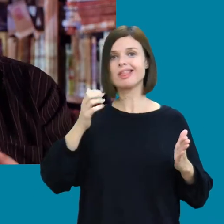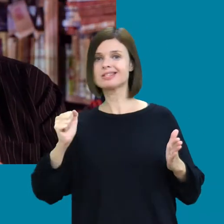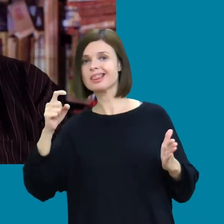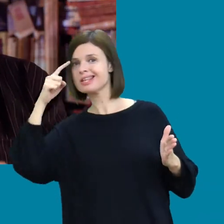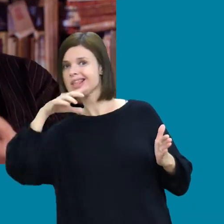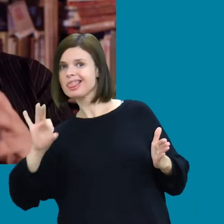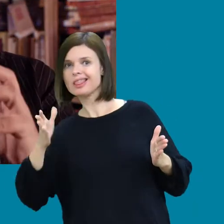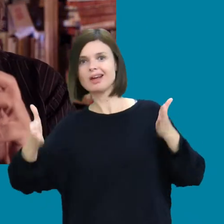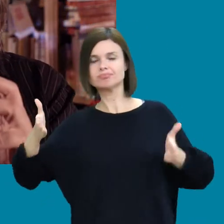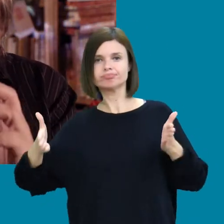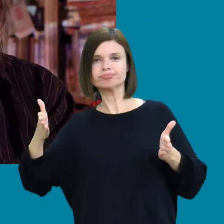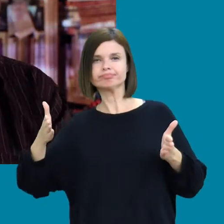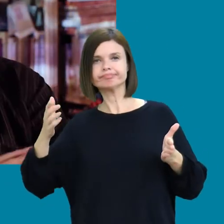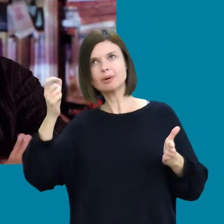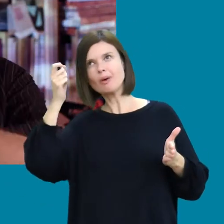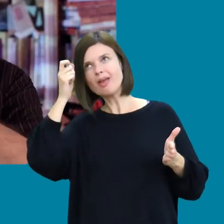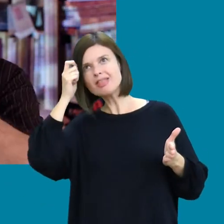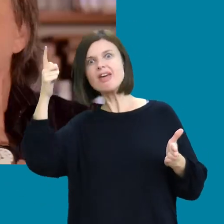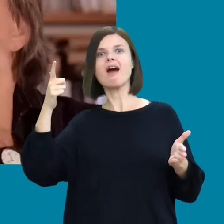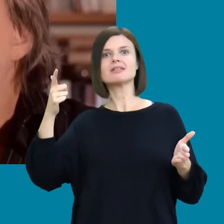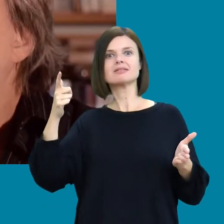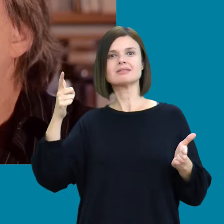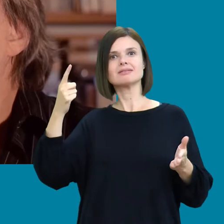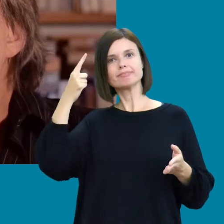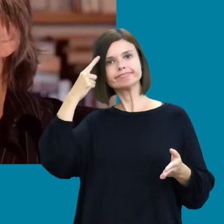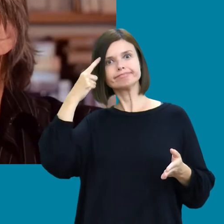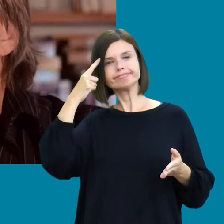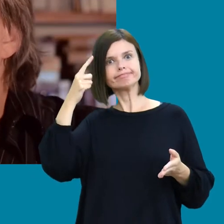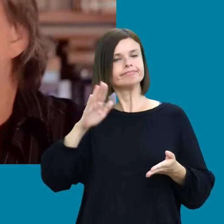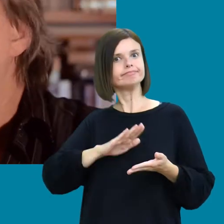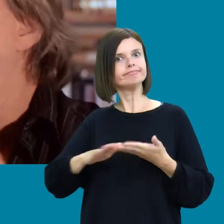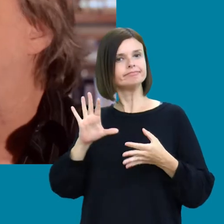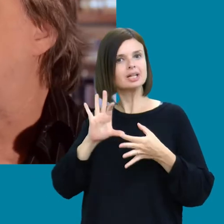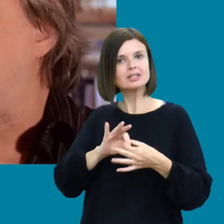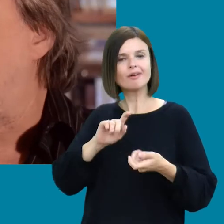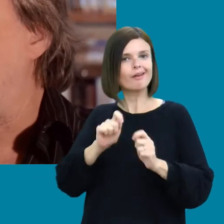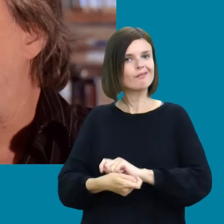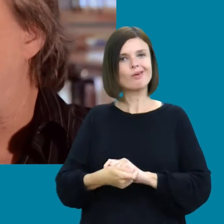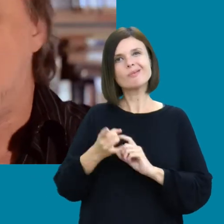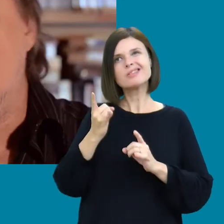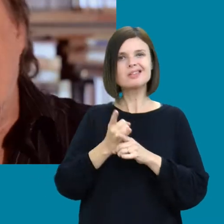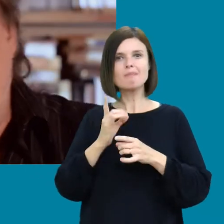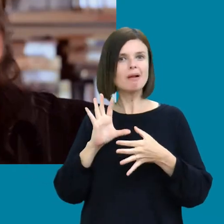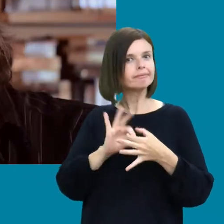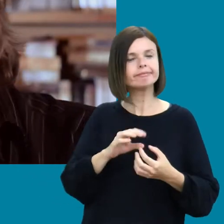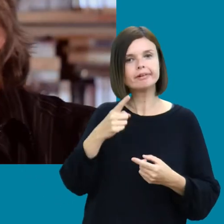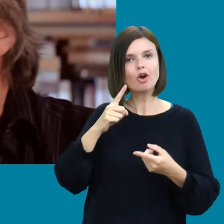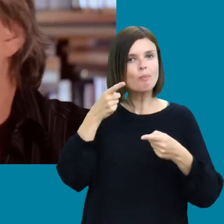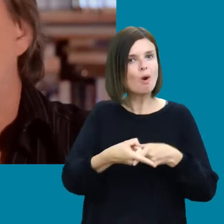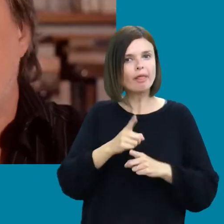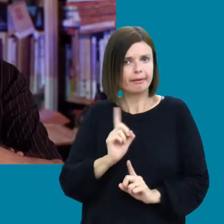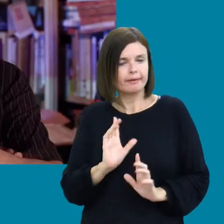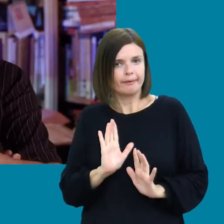del 70, aparece un pensamiento de la reforma que no siempre se encuadra en la política. Es cierto